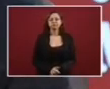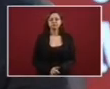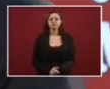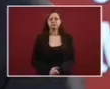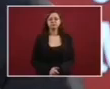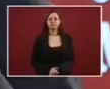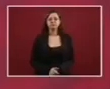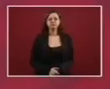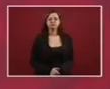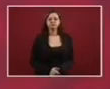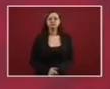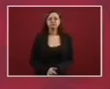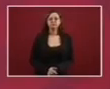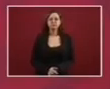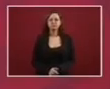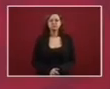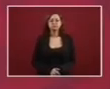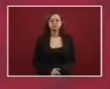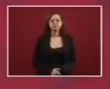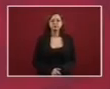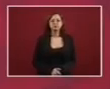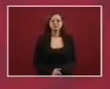para que queden